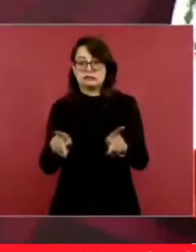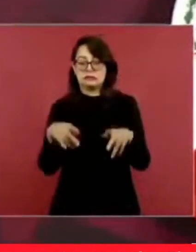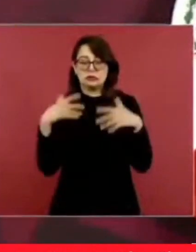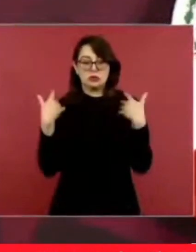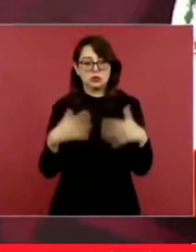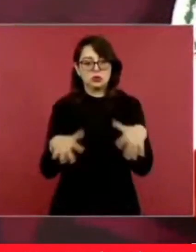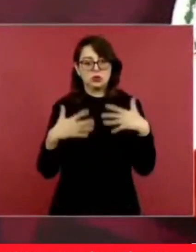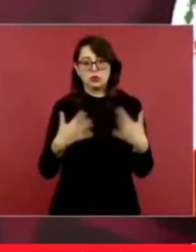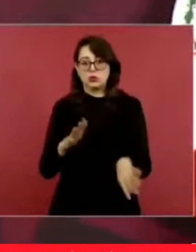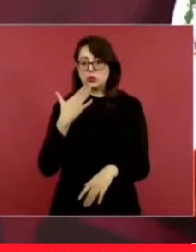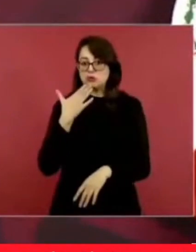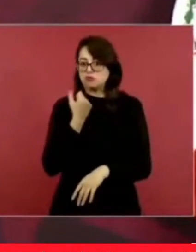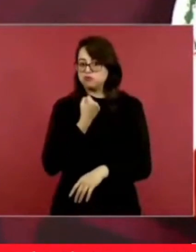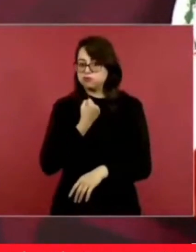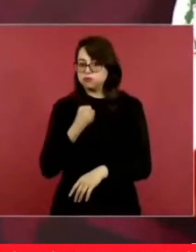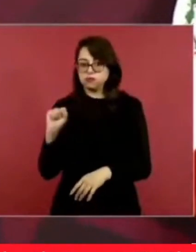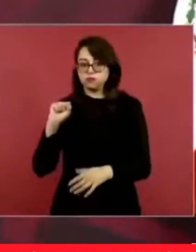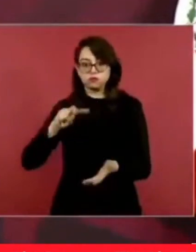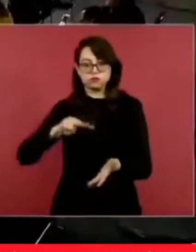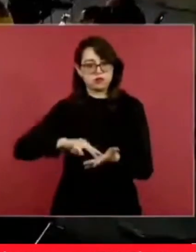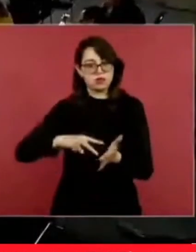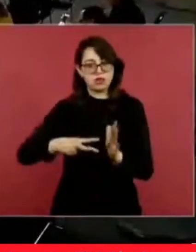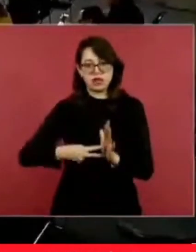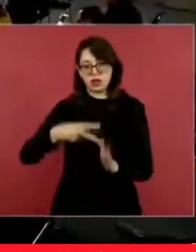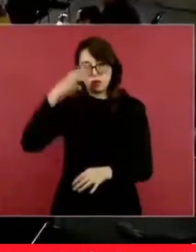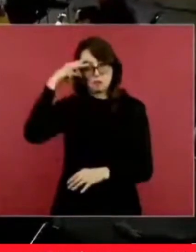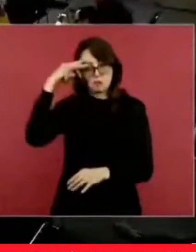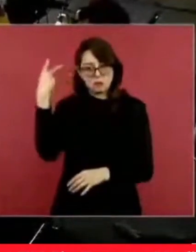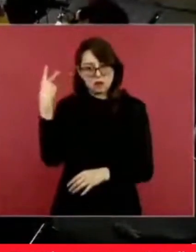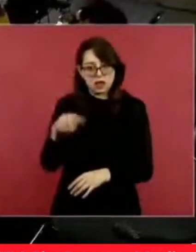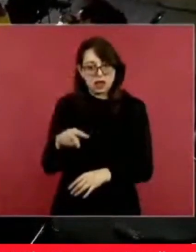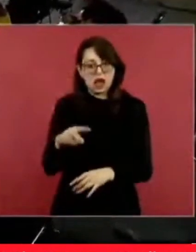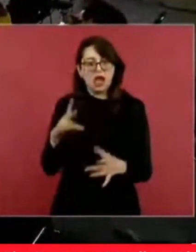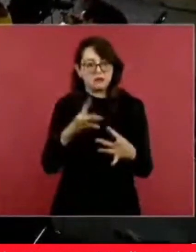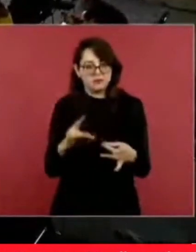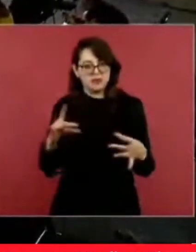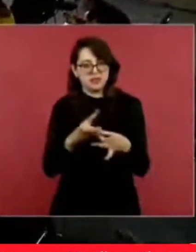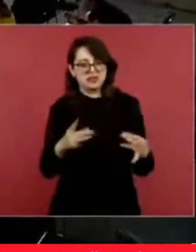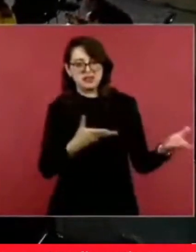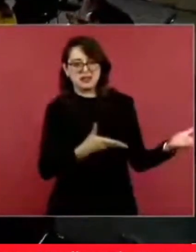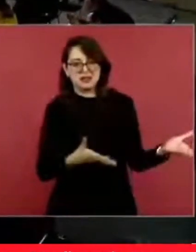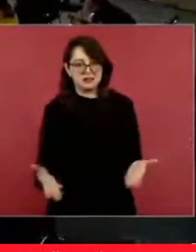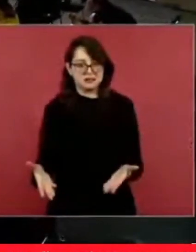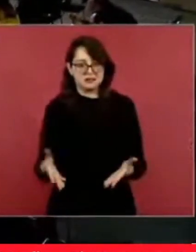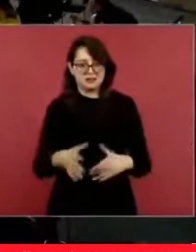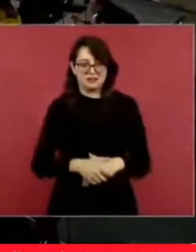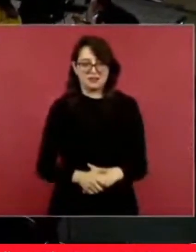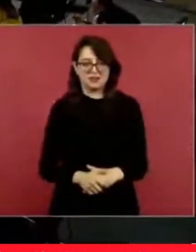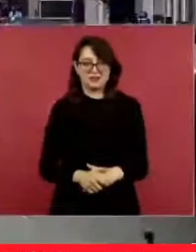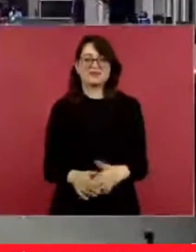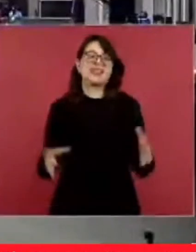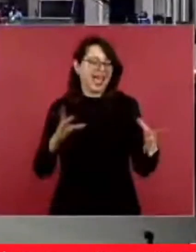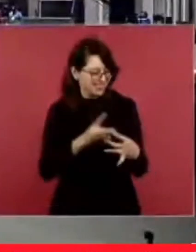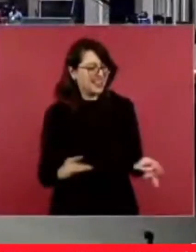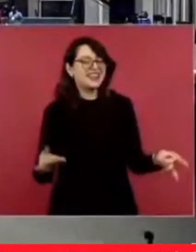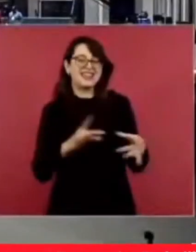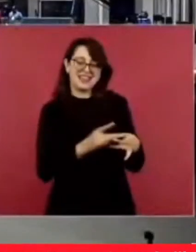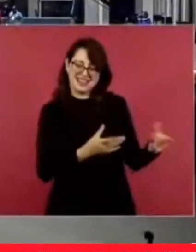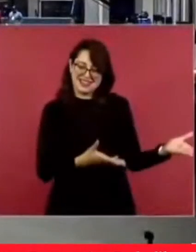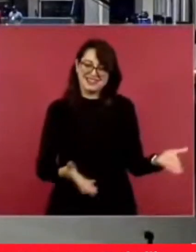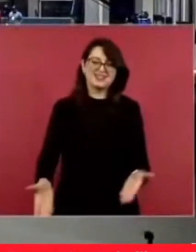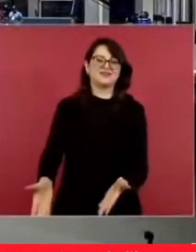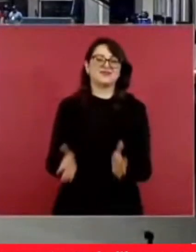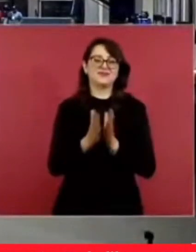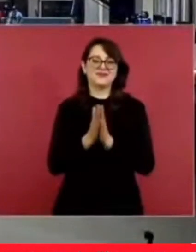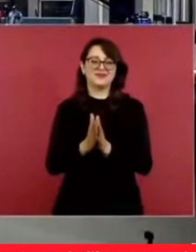mexicana para proteger el antiguo puente. Para proteger, a ver, explícalo. No, explícalo.